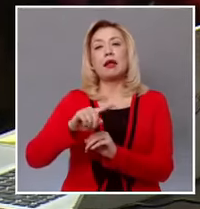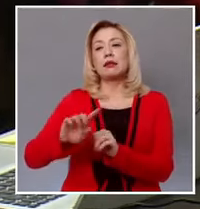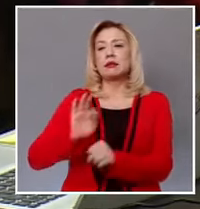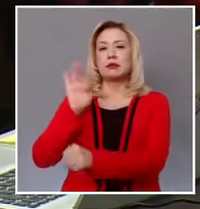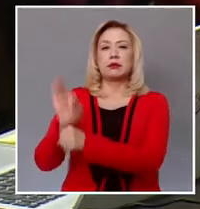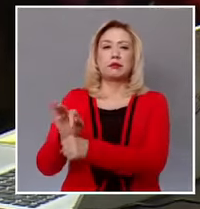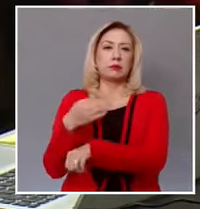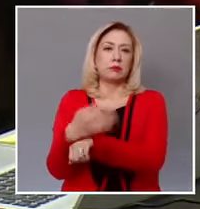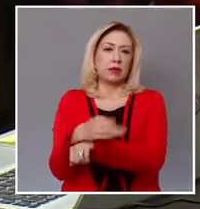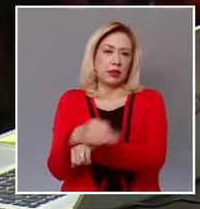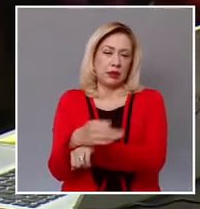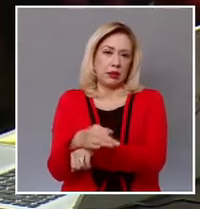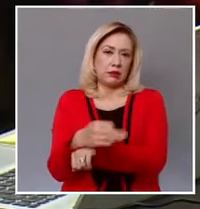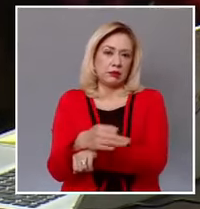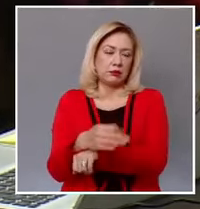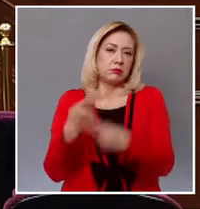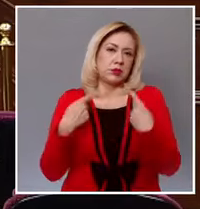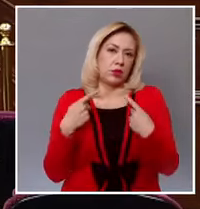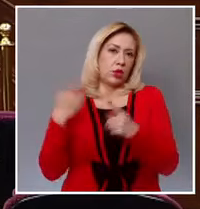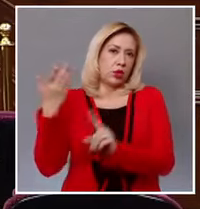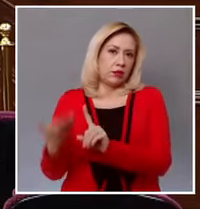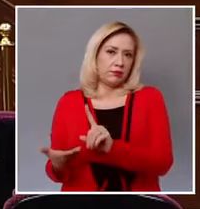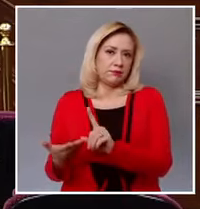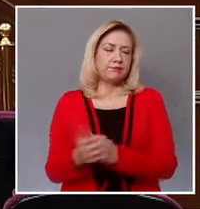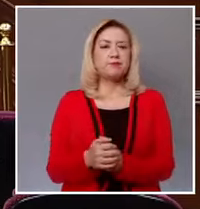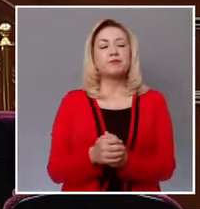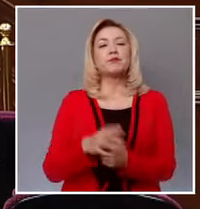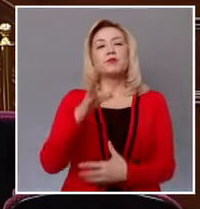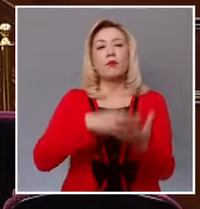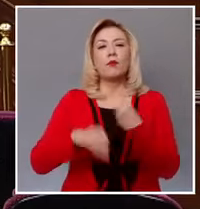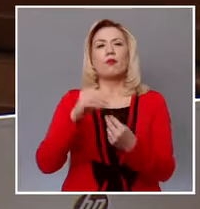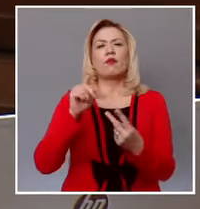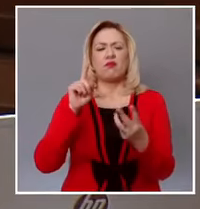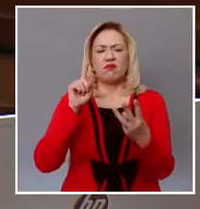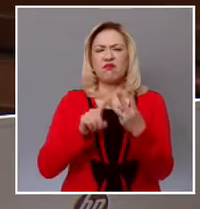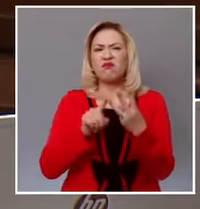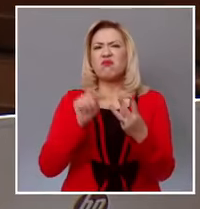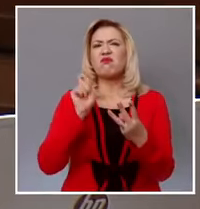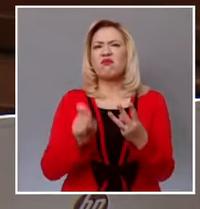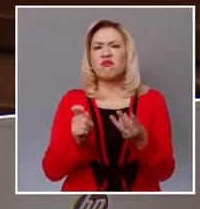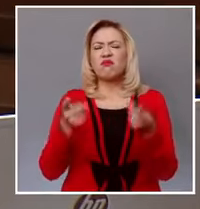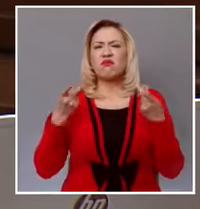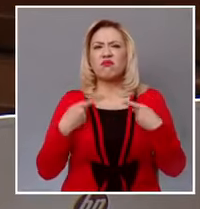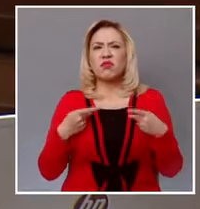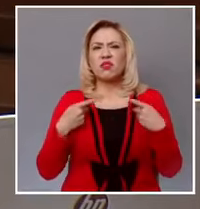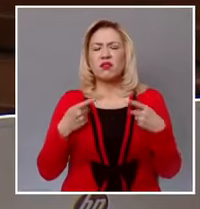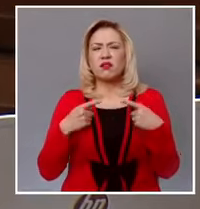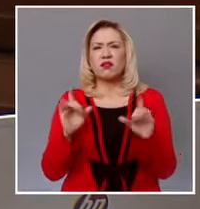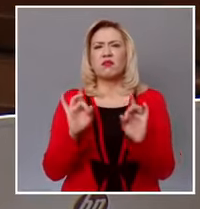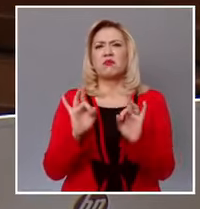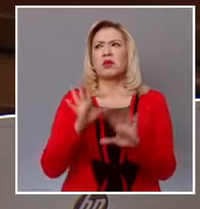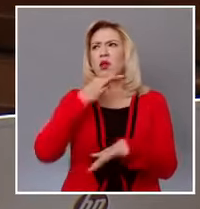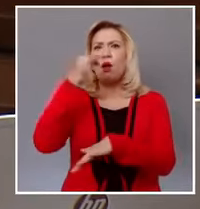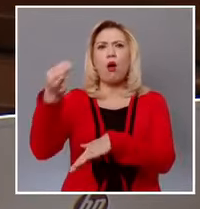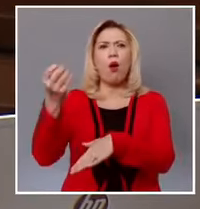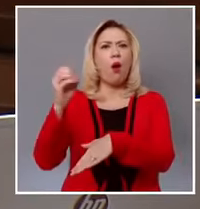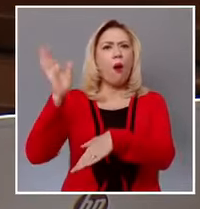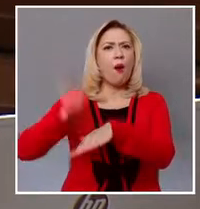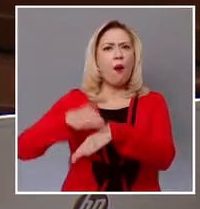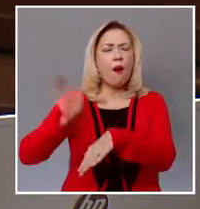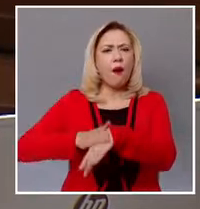Otra, relativa a la figura de tercero extraño a juicio por equiparación. El no haber sido notificado debidamente de